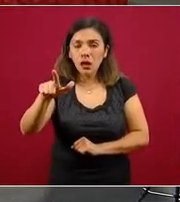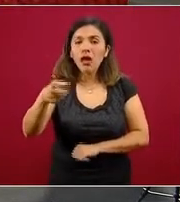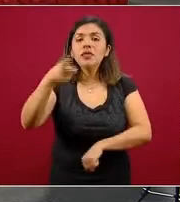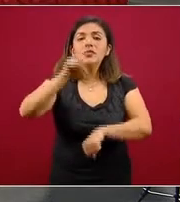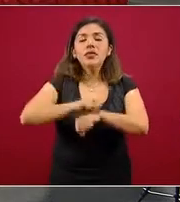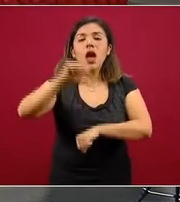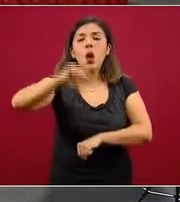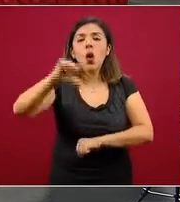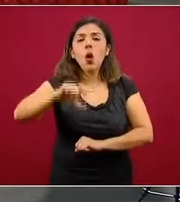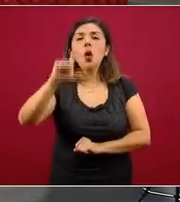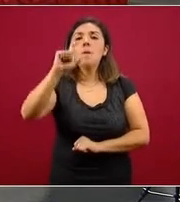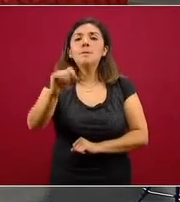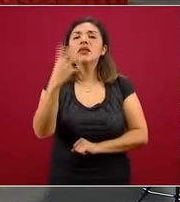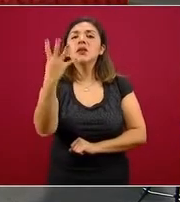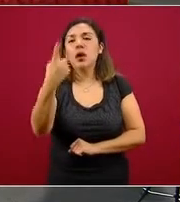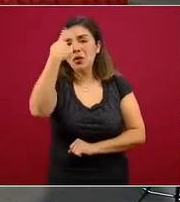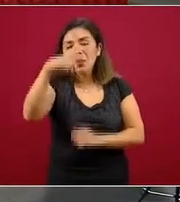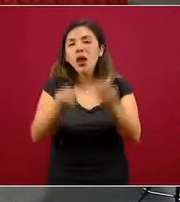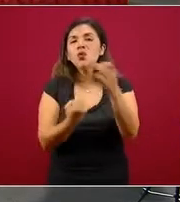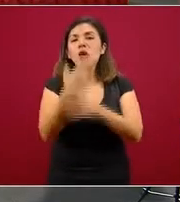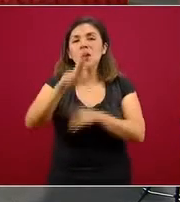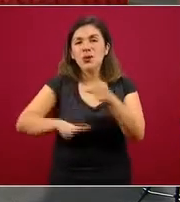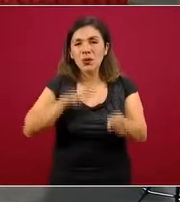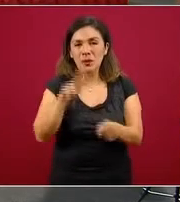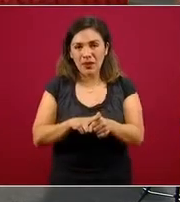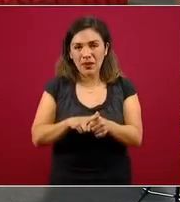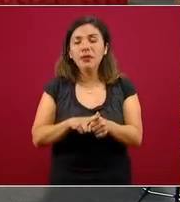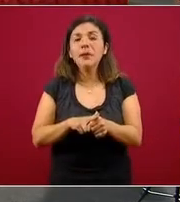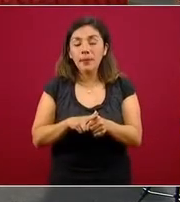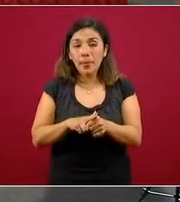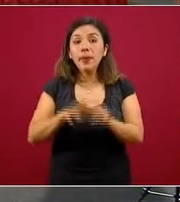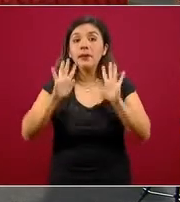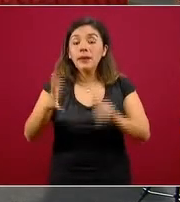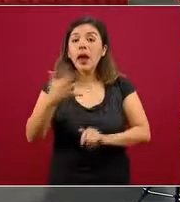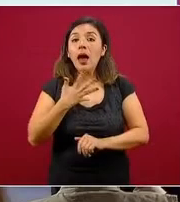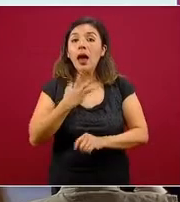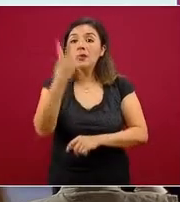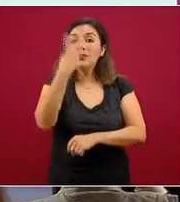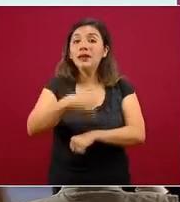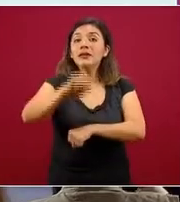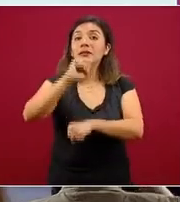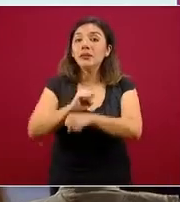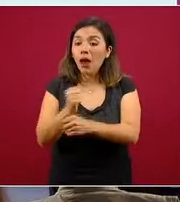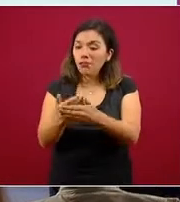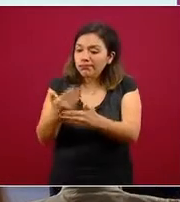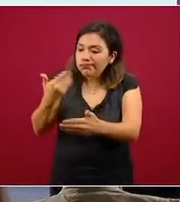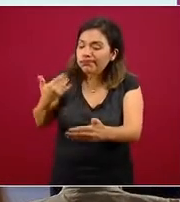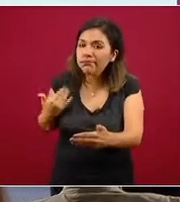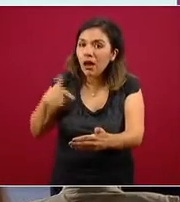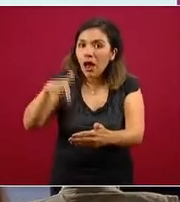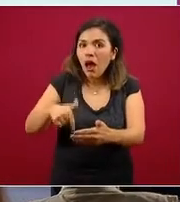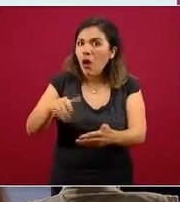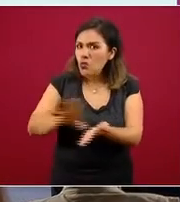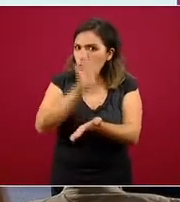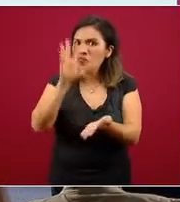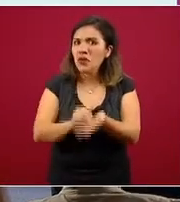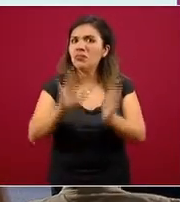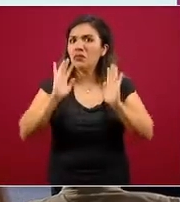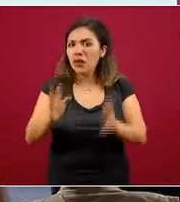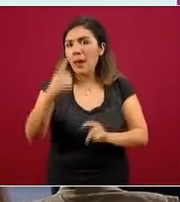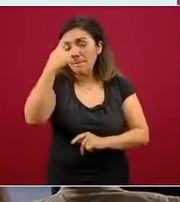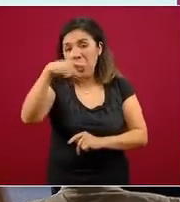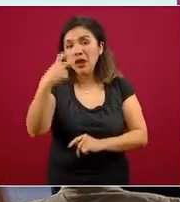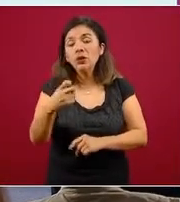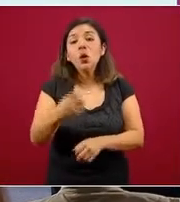en el día 24 de la nueva normalidad. Ya son 3 semanas completas prácticamente y estamos